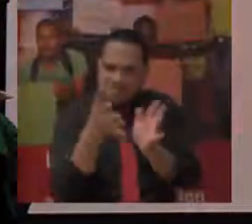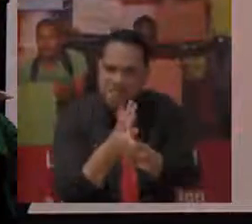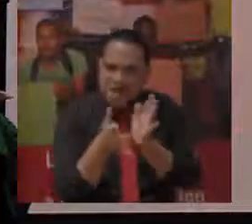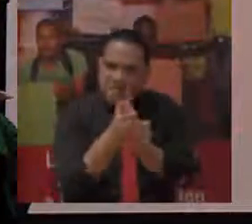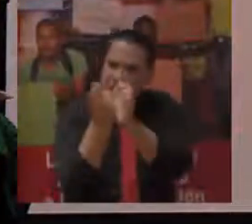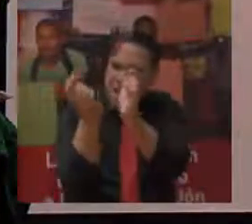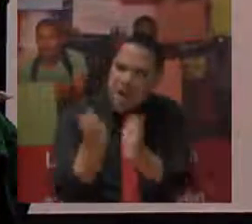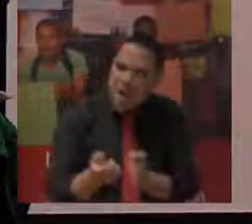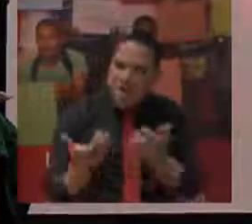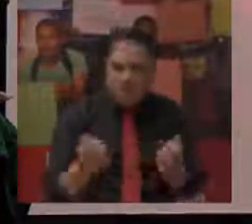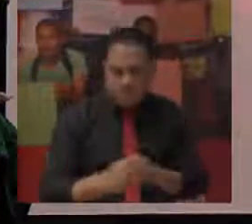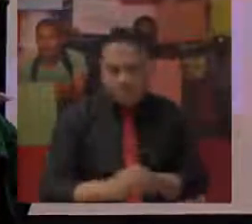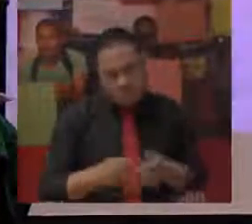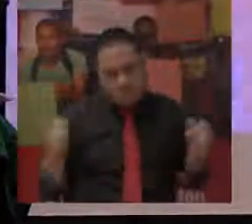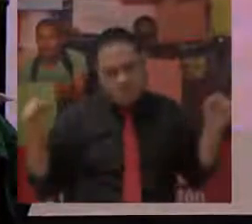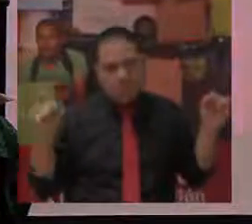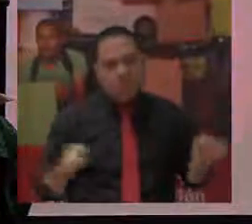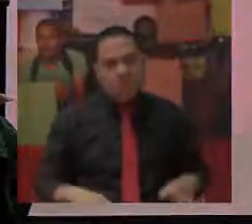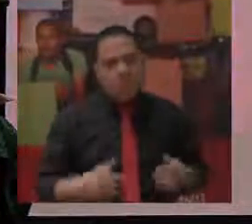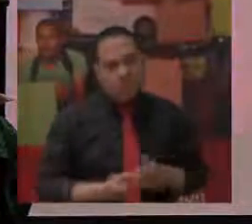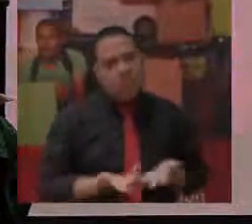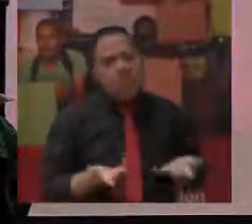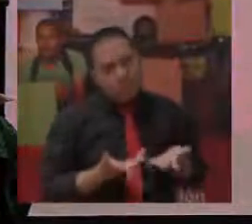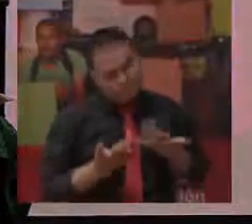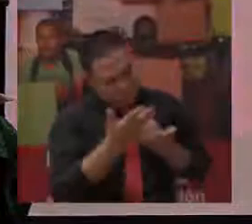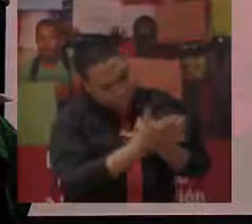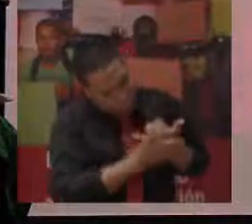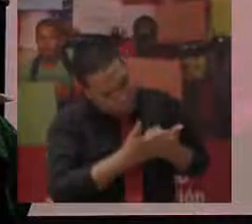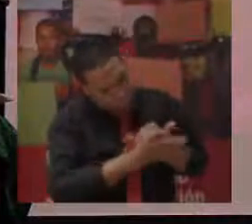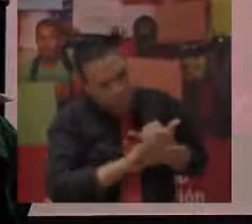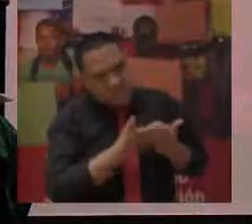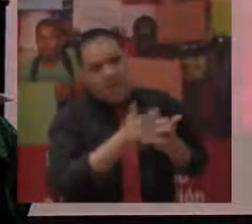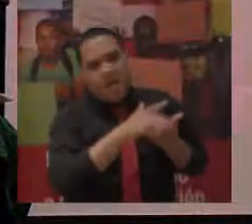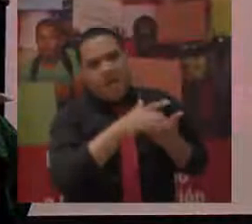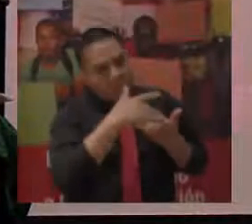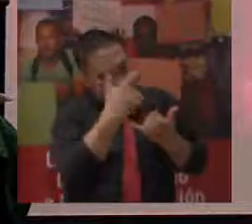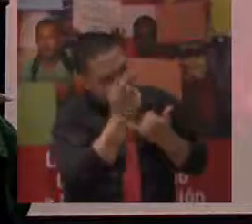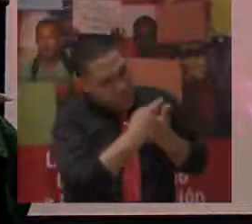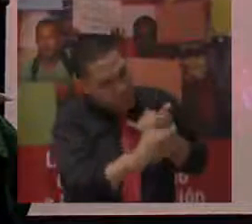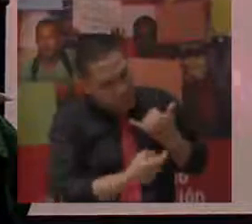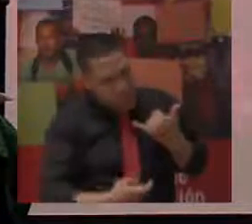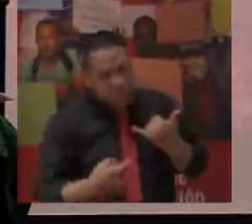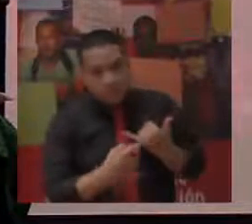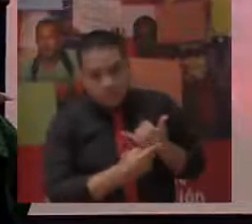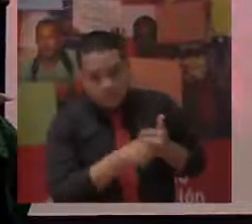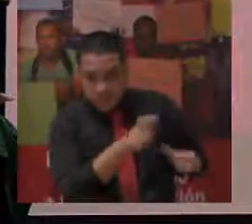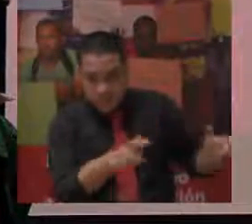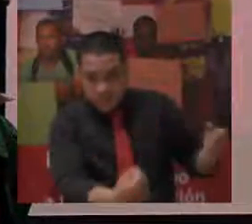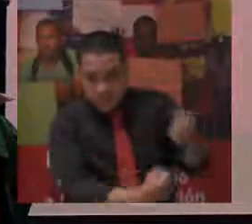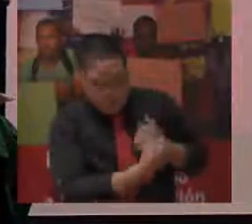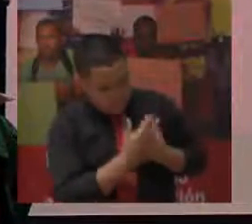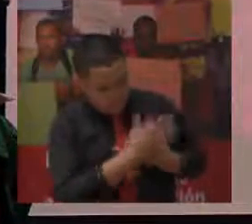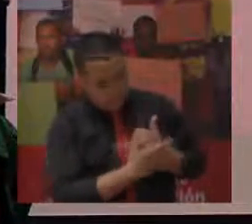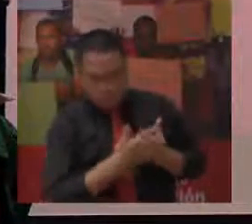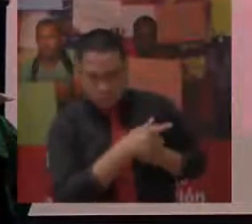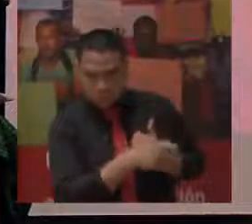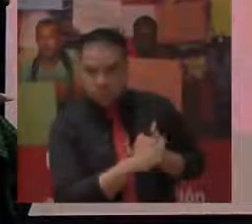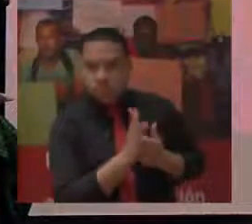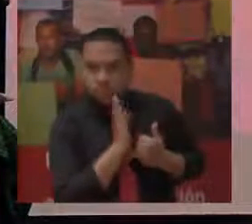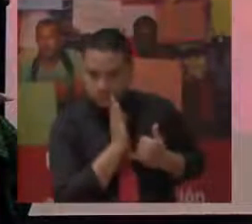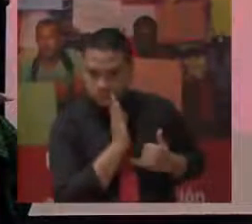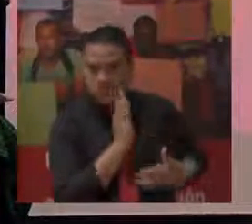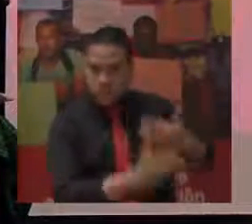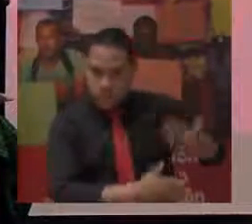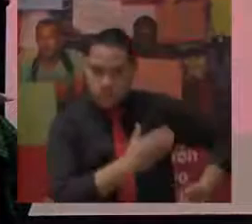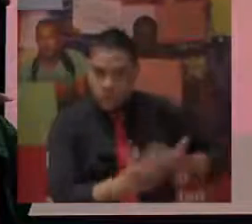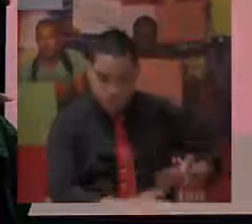para llevar la reintegración a los diferentes lugares donde hemos encontrado aliados, colaboradores y socios de este proceso